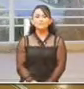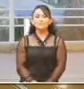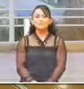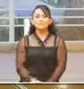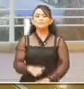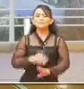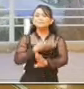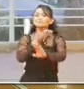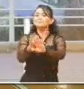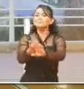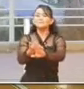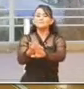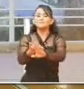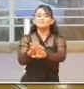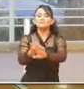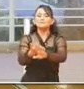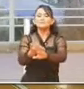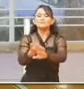¿Votos en contra?